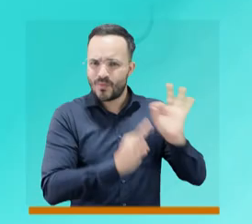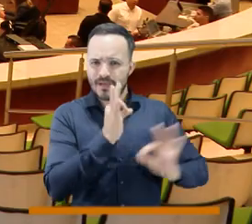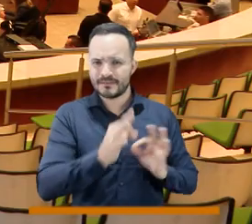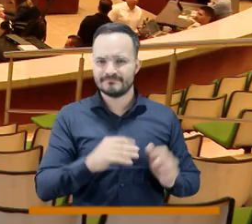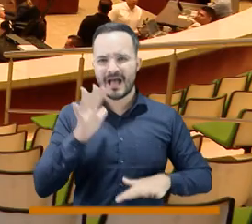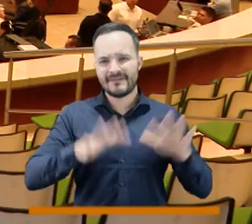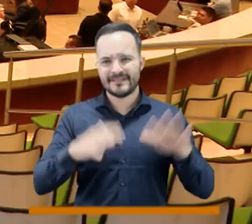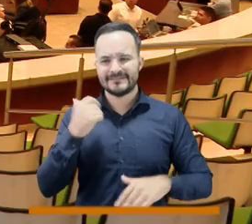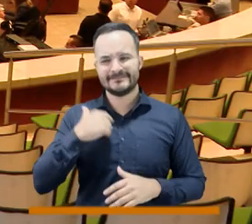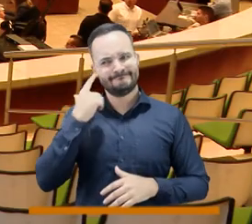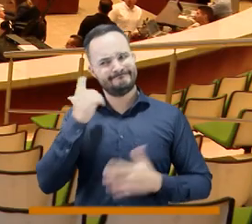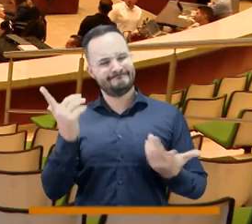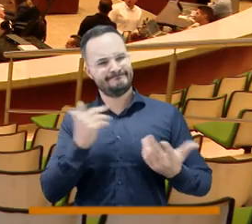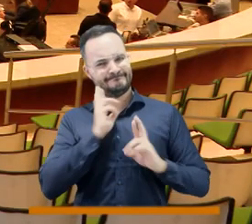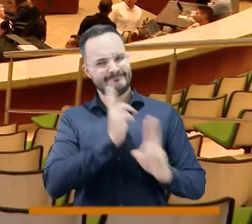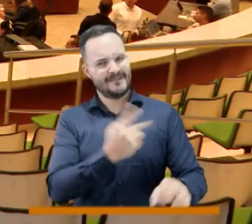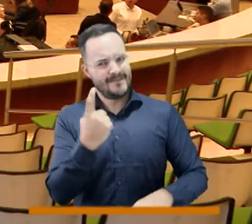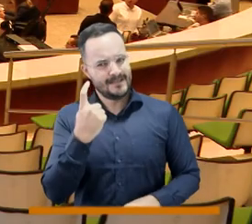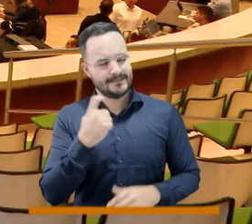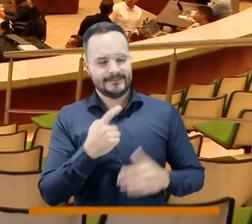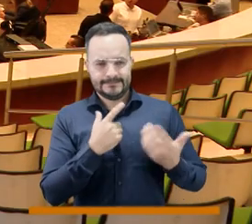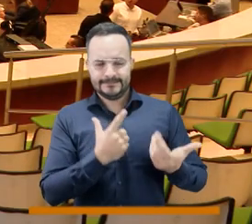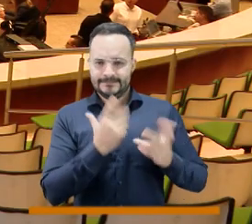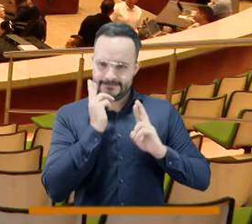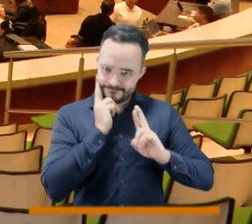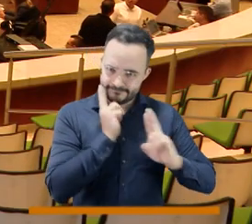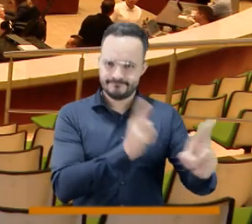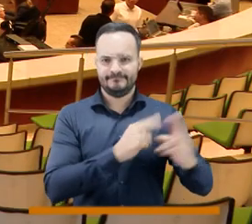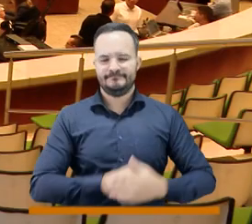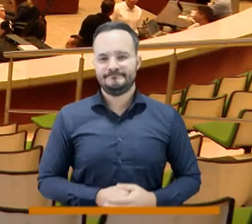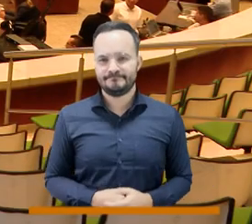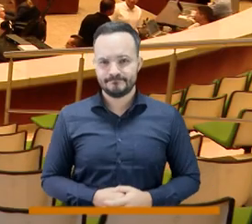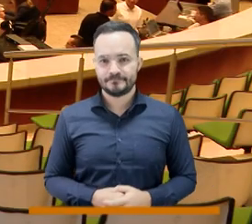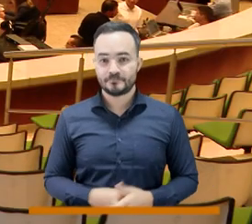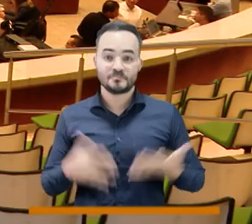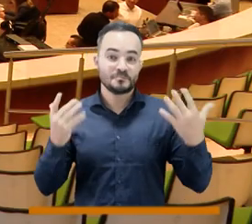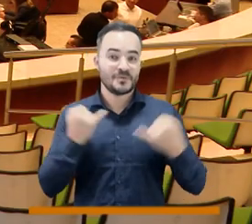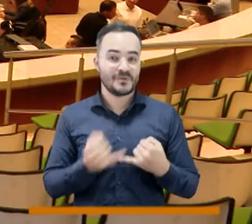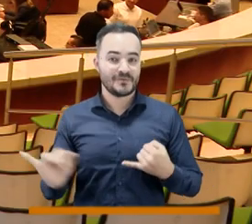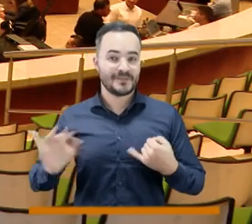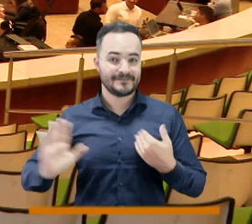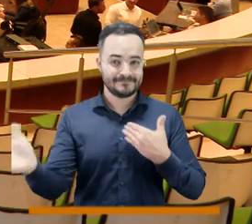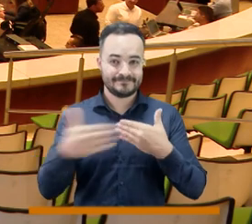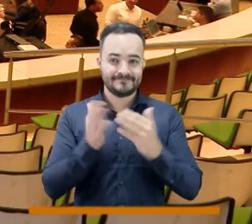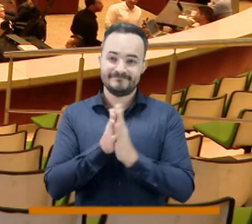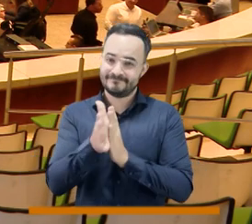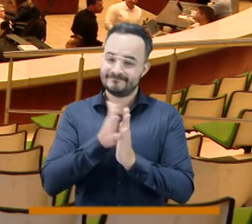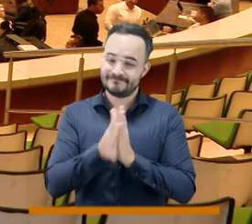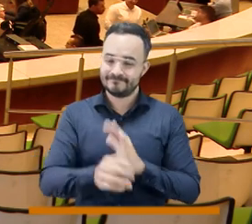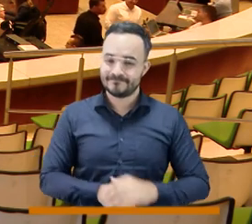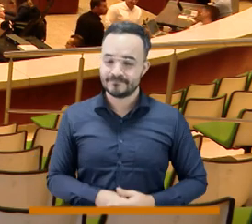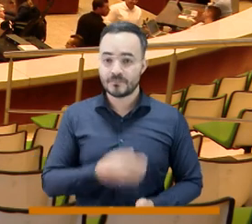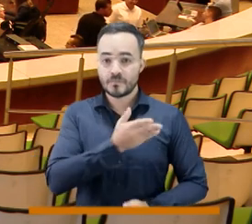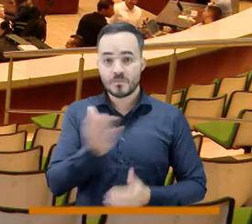Y así llegamos al final de esta emisión. Ustedes pueden visitar nuestro canal de YouTube, Consejo de Medellín, y allí ver